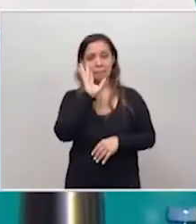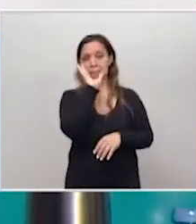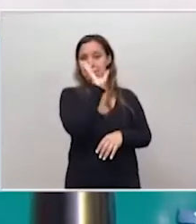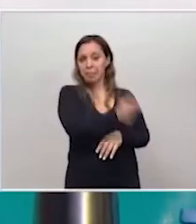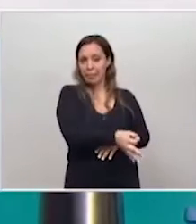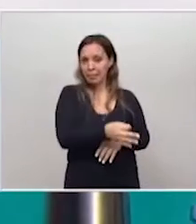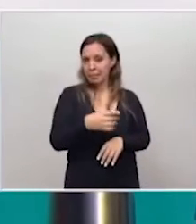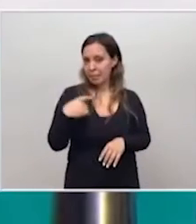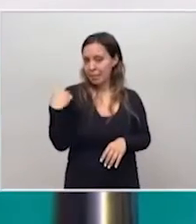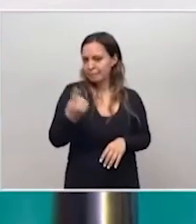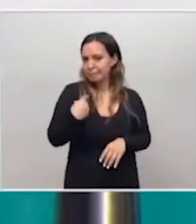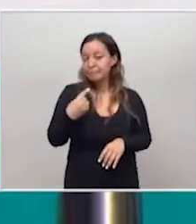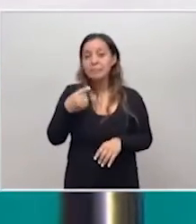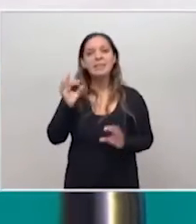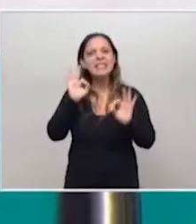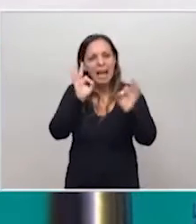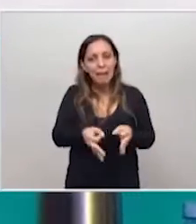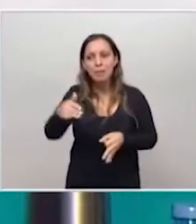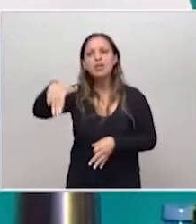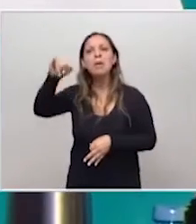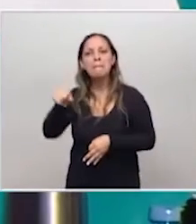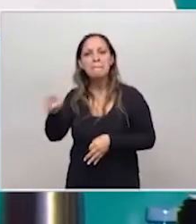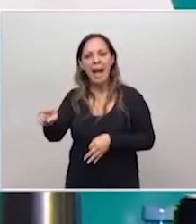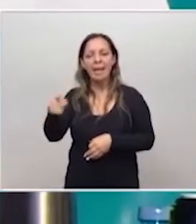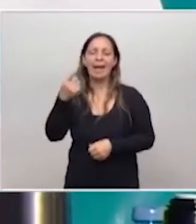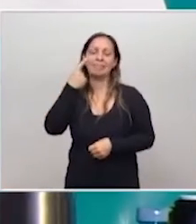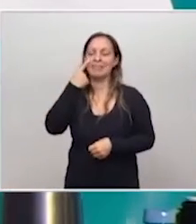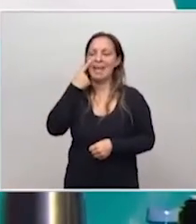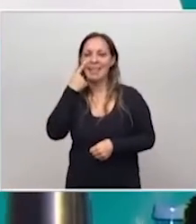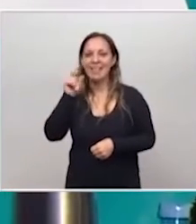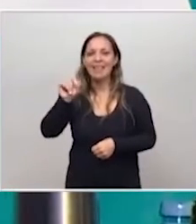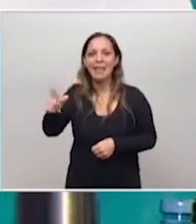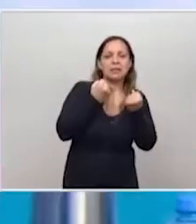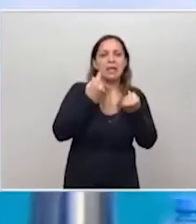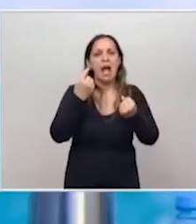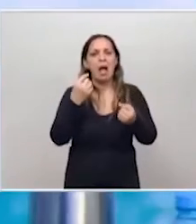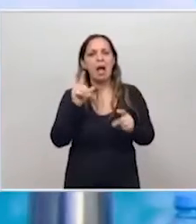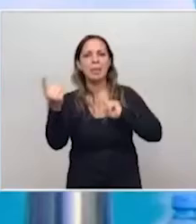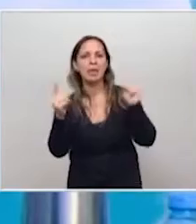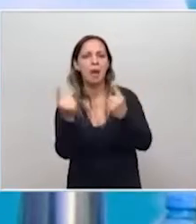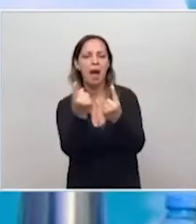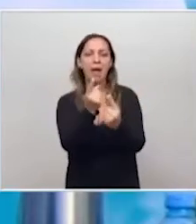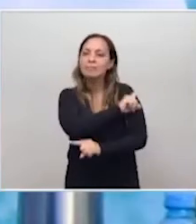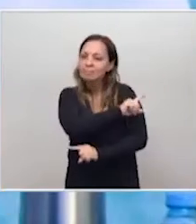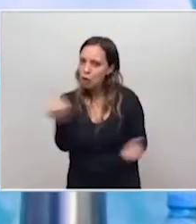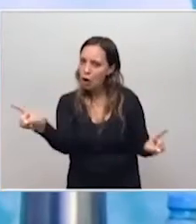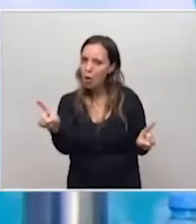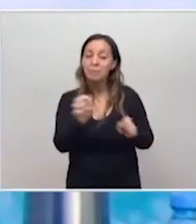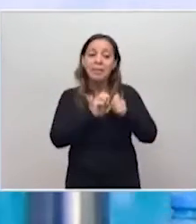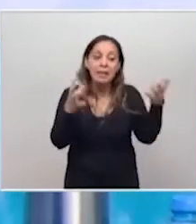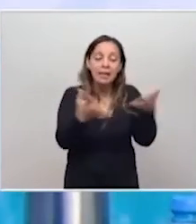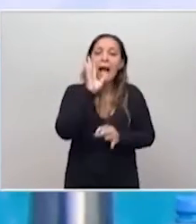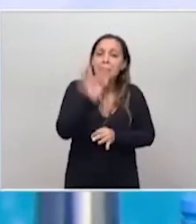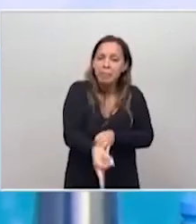nuestra convicción de que Mayra Mendoza es la intendente que Quilmes necesita. Lo que demostró la pandemia es que